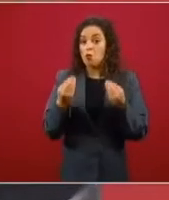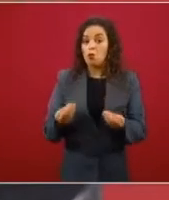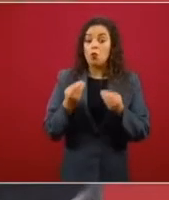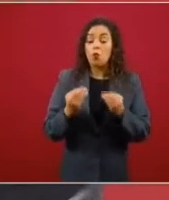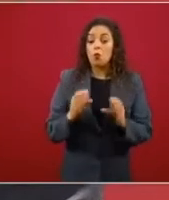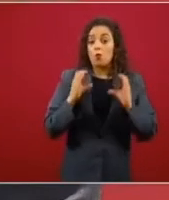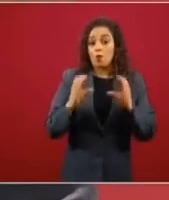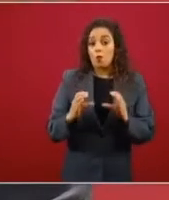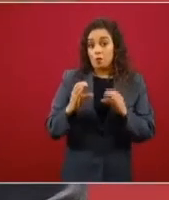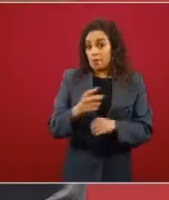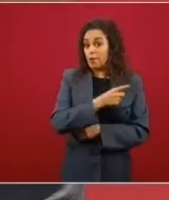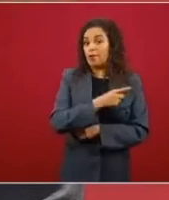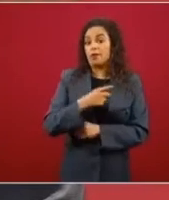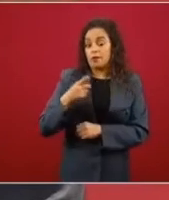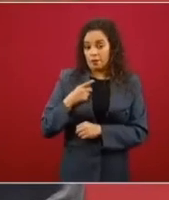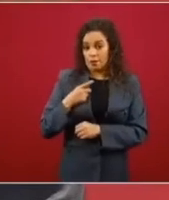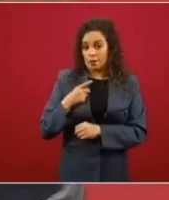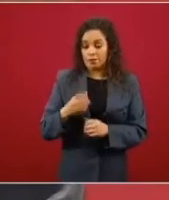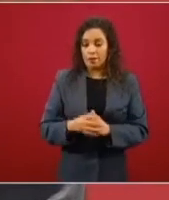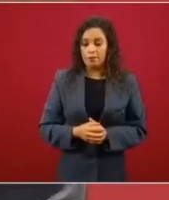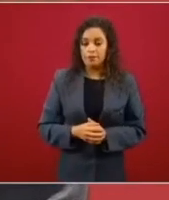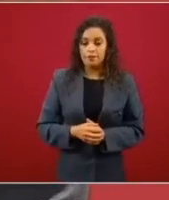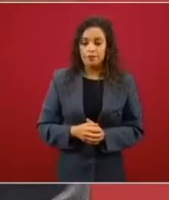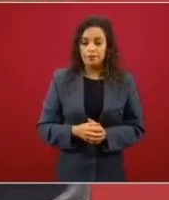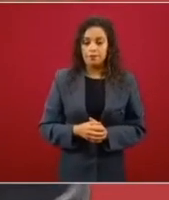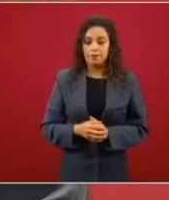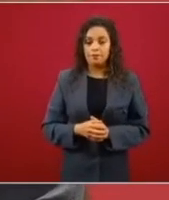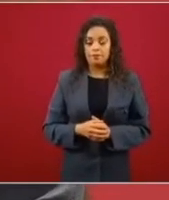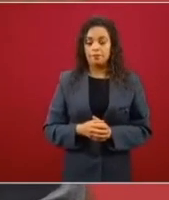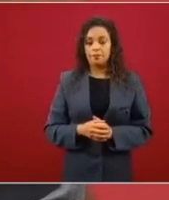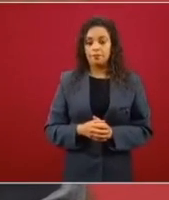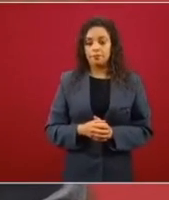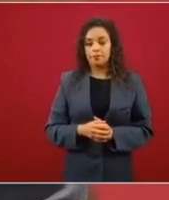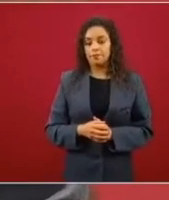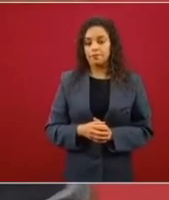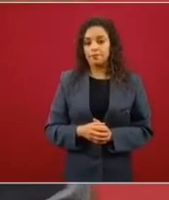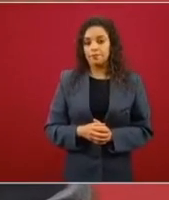En mi caso, es muy probable